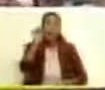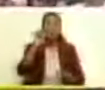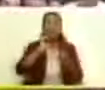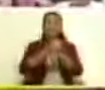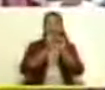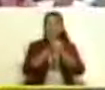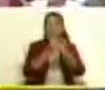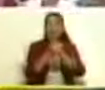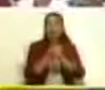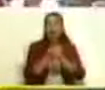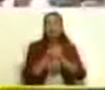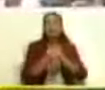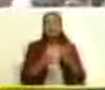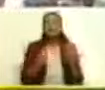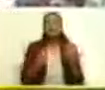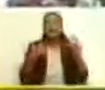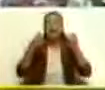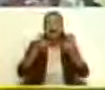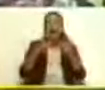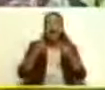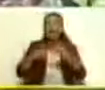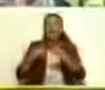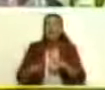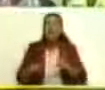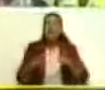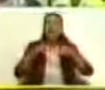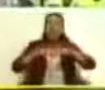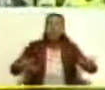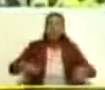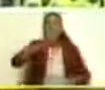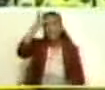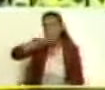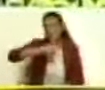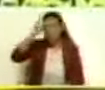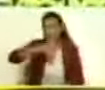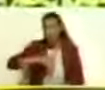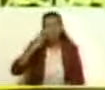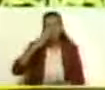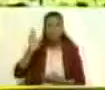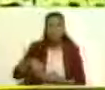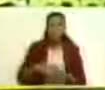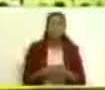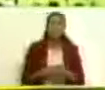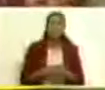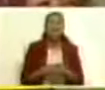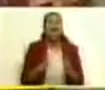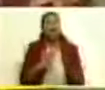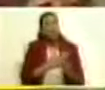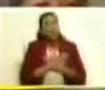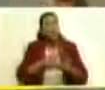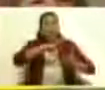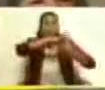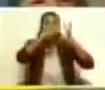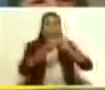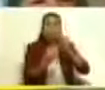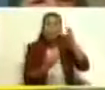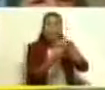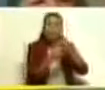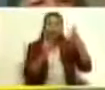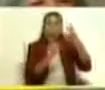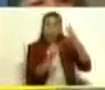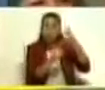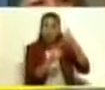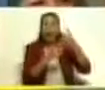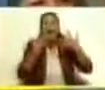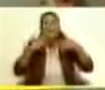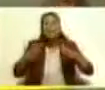deporte, sexo y diversidad y personas con discapacidad. Cuente con nosotros, señor presidente, a